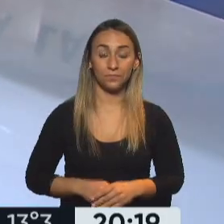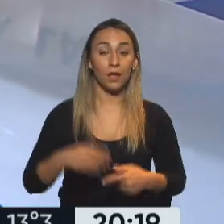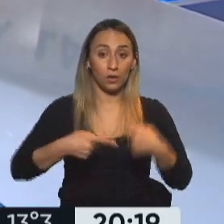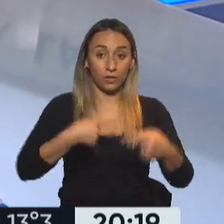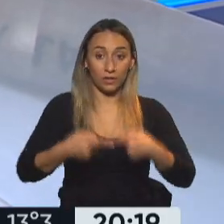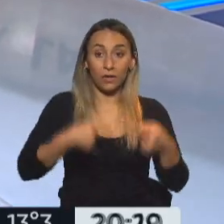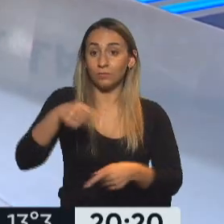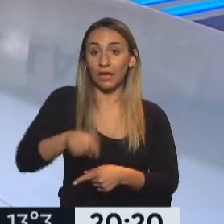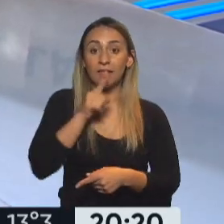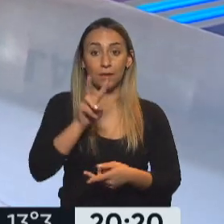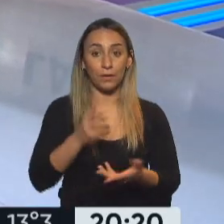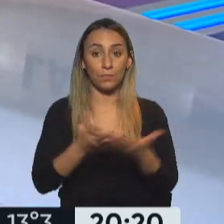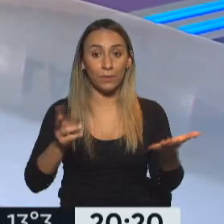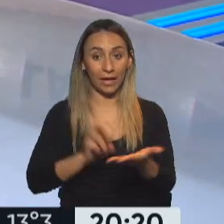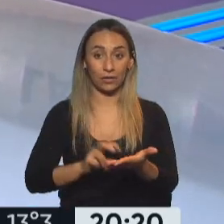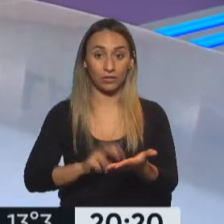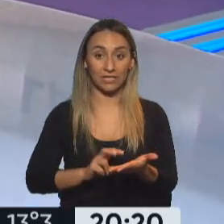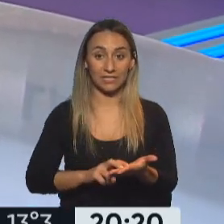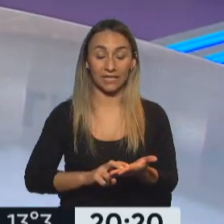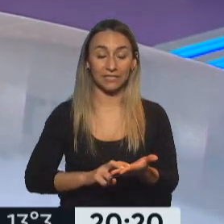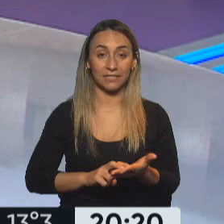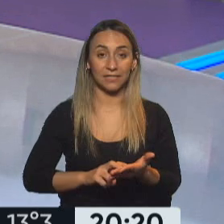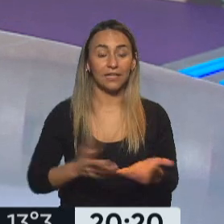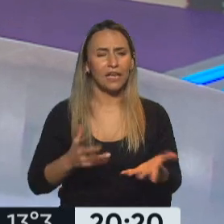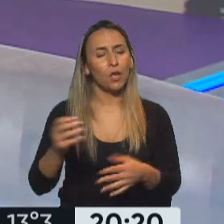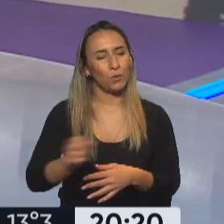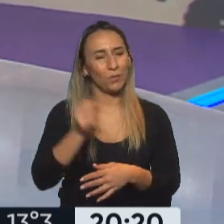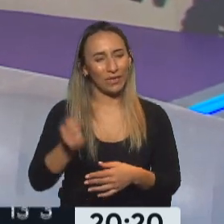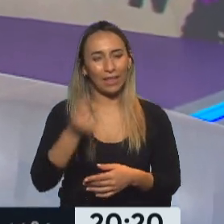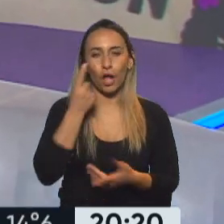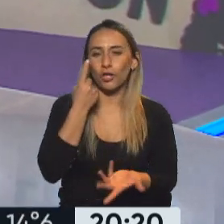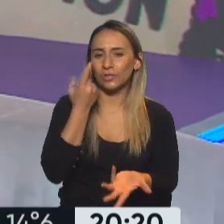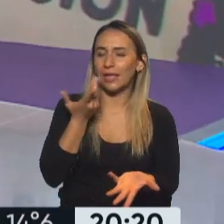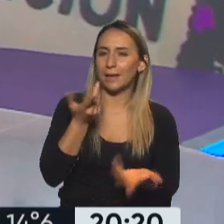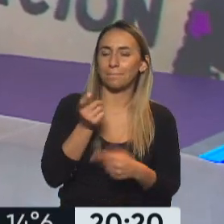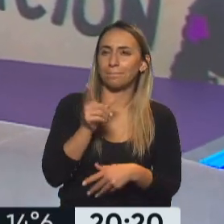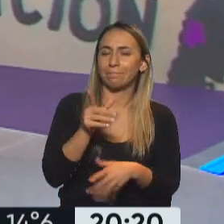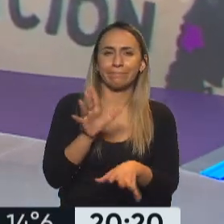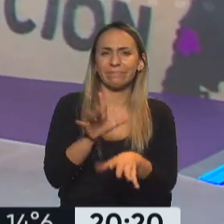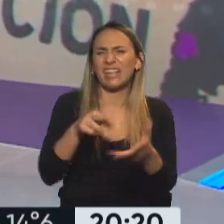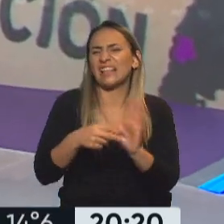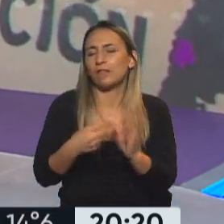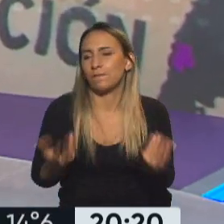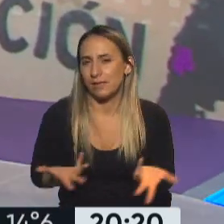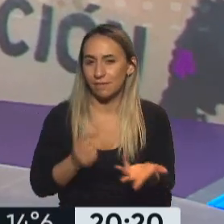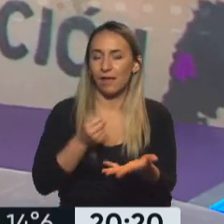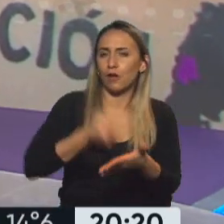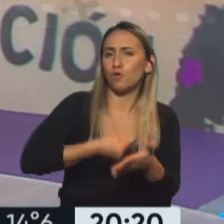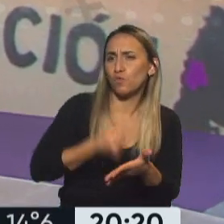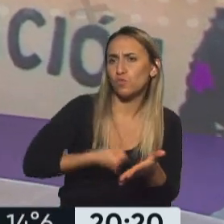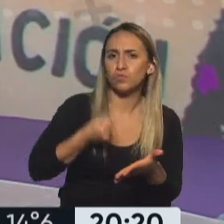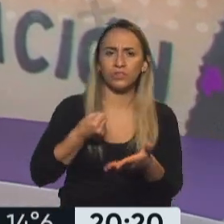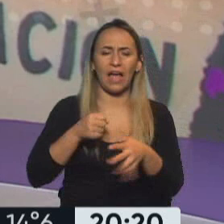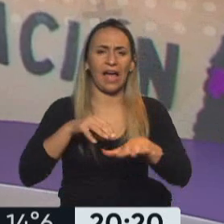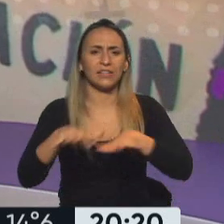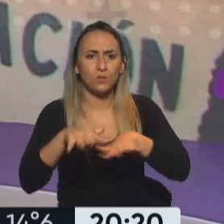Continuamos en Televisión Pública Noticias y la importancia de conocer los conceptos de lucha, de activismo en una sociedad.